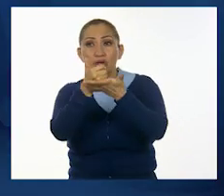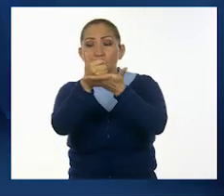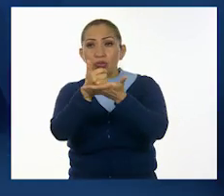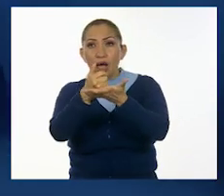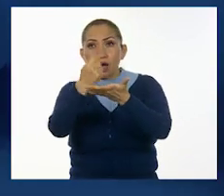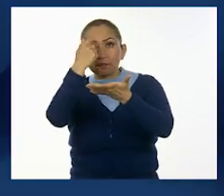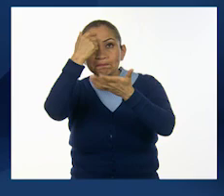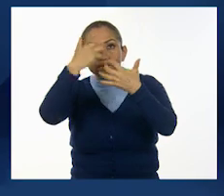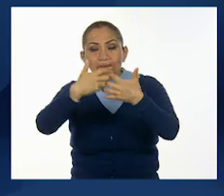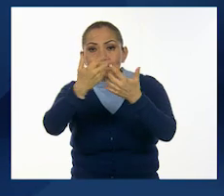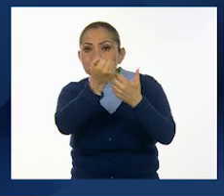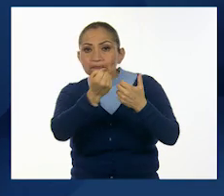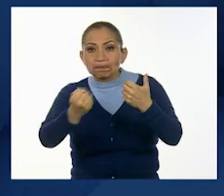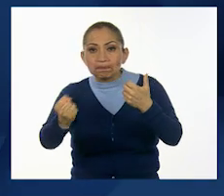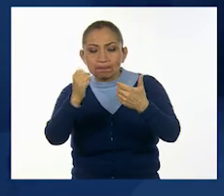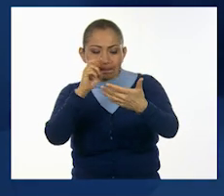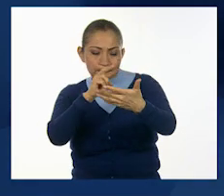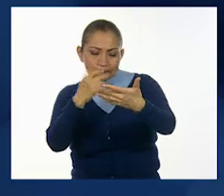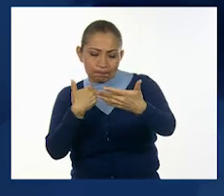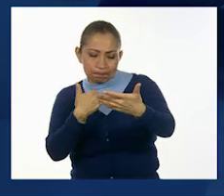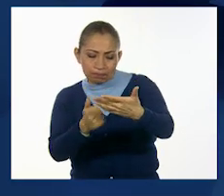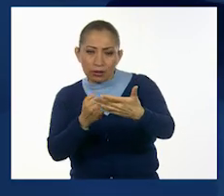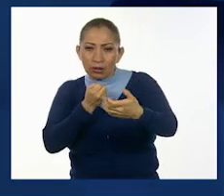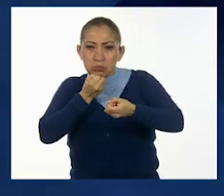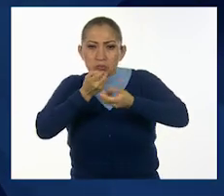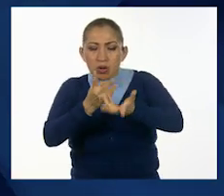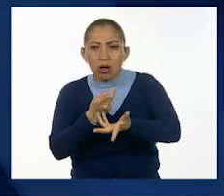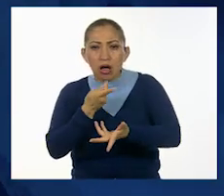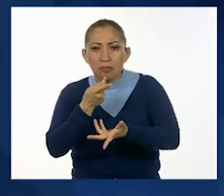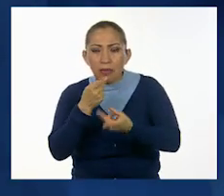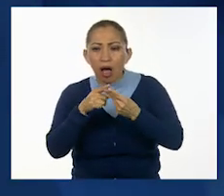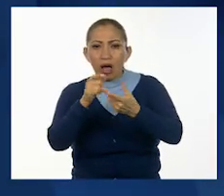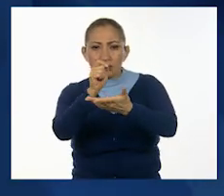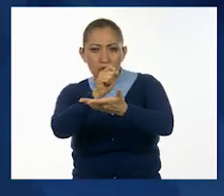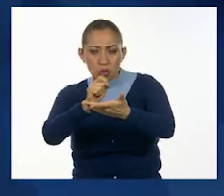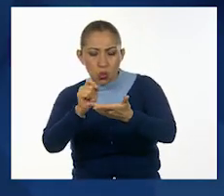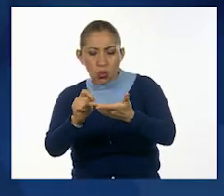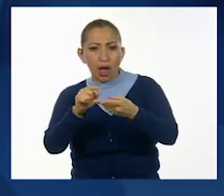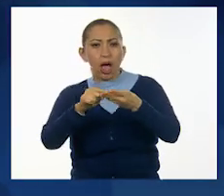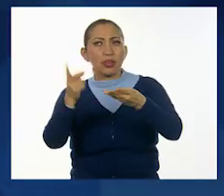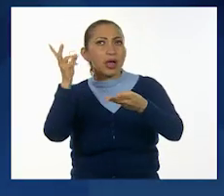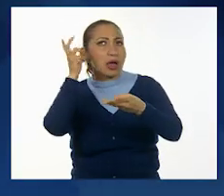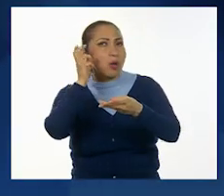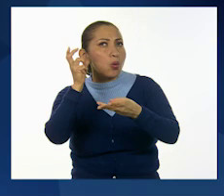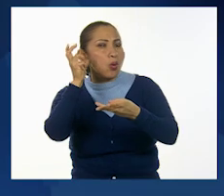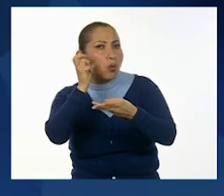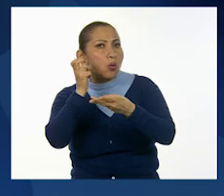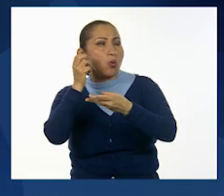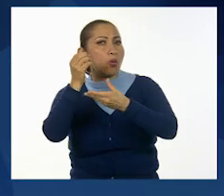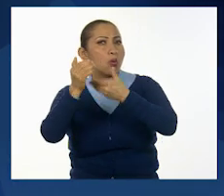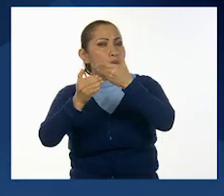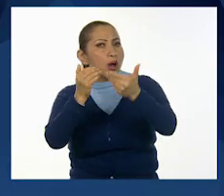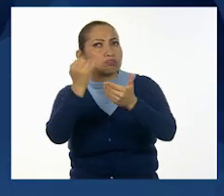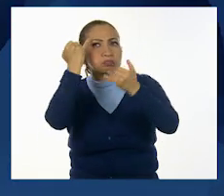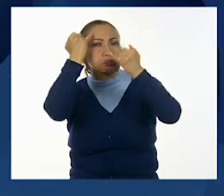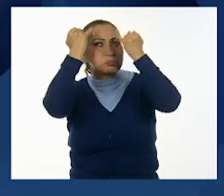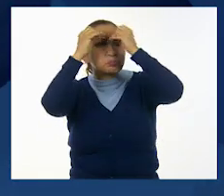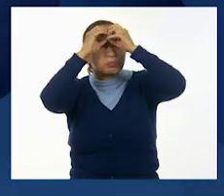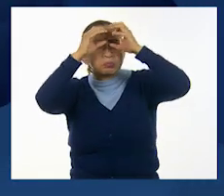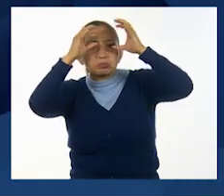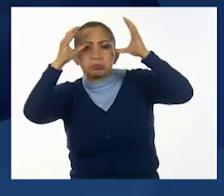desarrollar habilidades lectoras, de expresión oral, de escritura, de escucha, desarrollar la